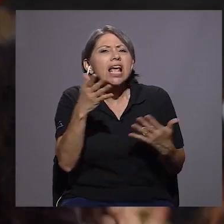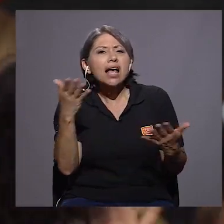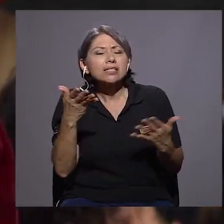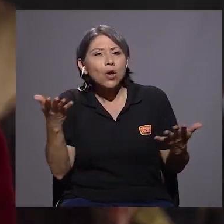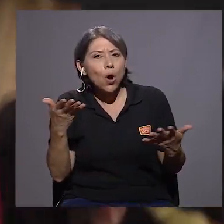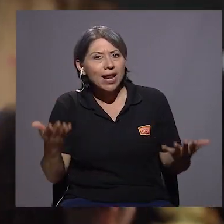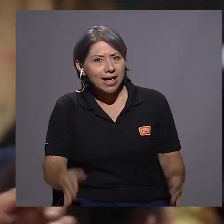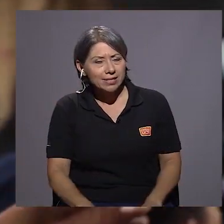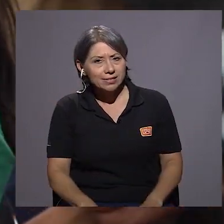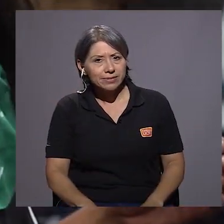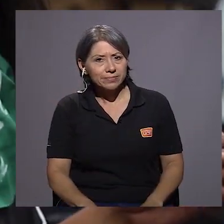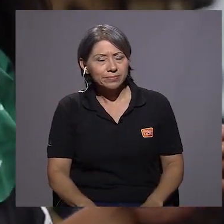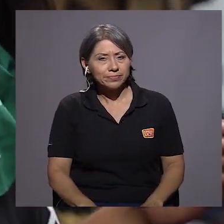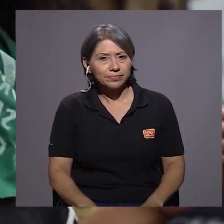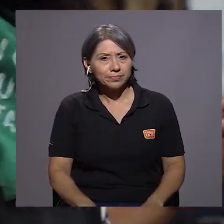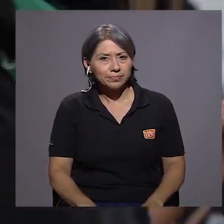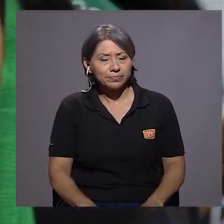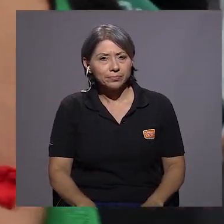investigaciones!